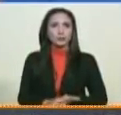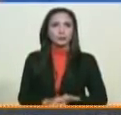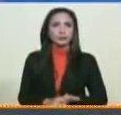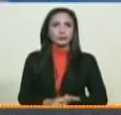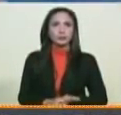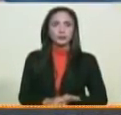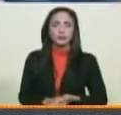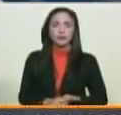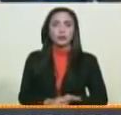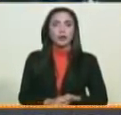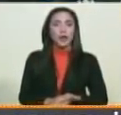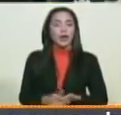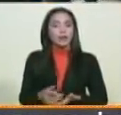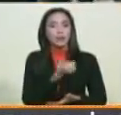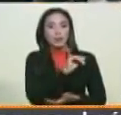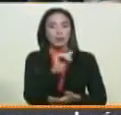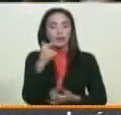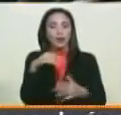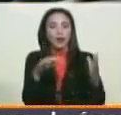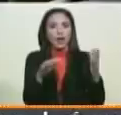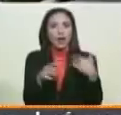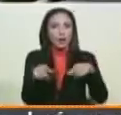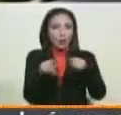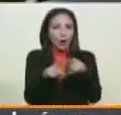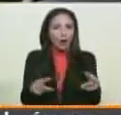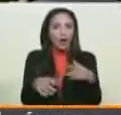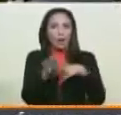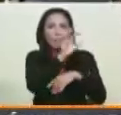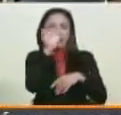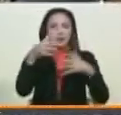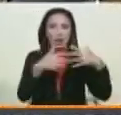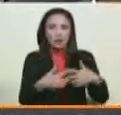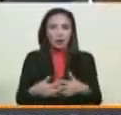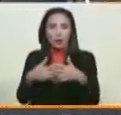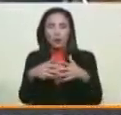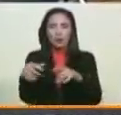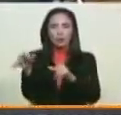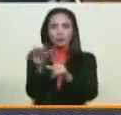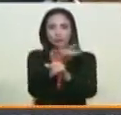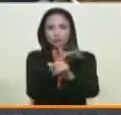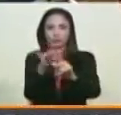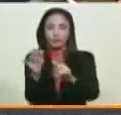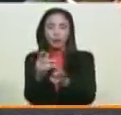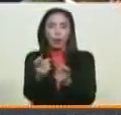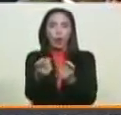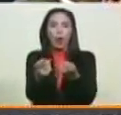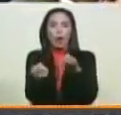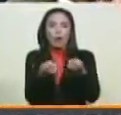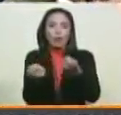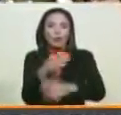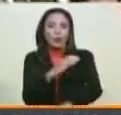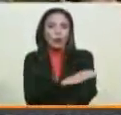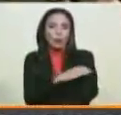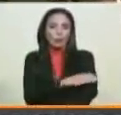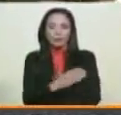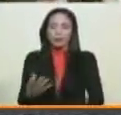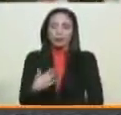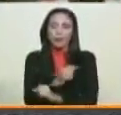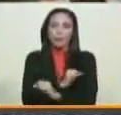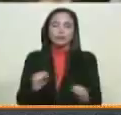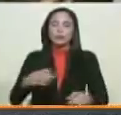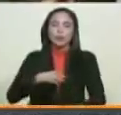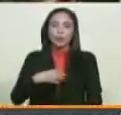que le mandan desde el Pentágono. No hay forma de que eso pueda por sobre nuestro pueblo. Así